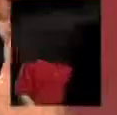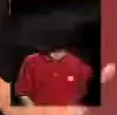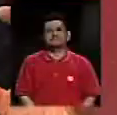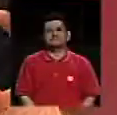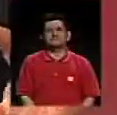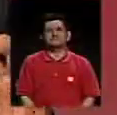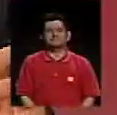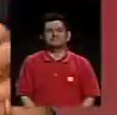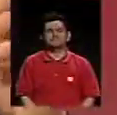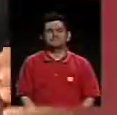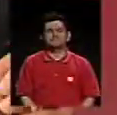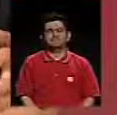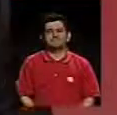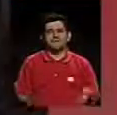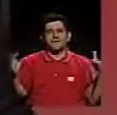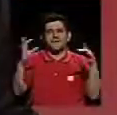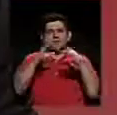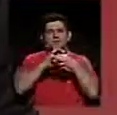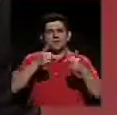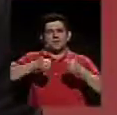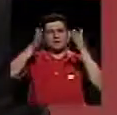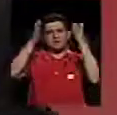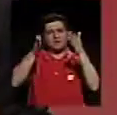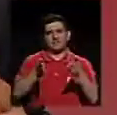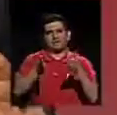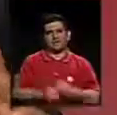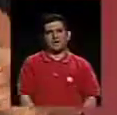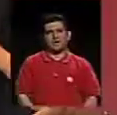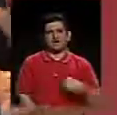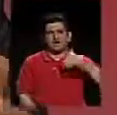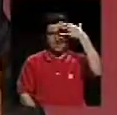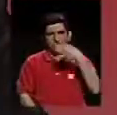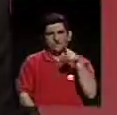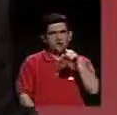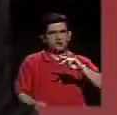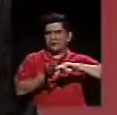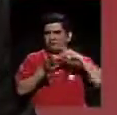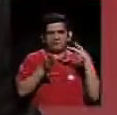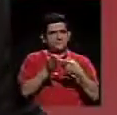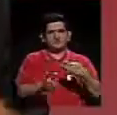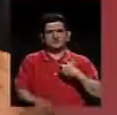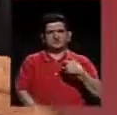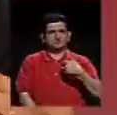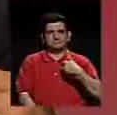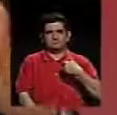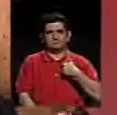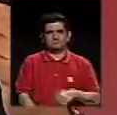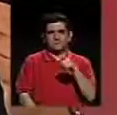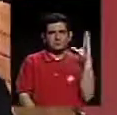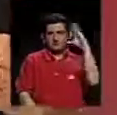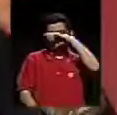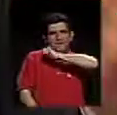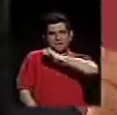corrientes pueden aunar para un candidato, y entonces creo que hay una indefinición por el momento. Usted lo puede